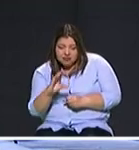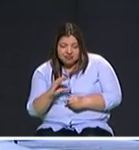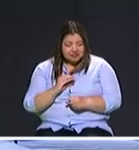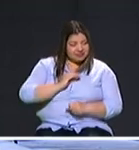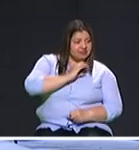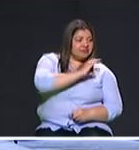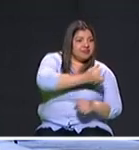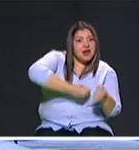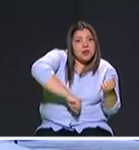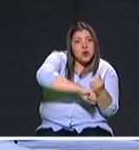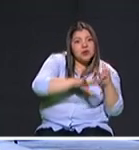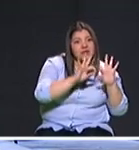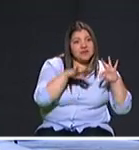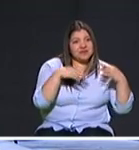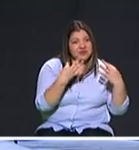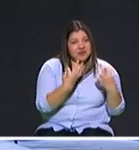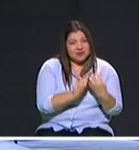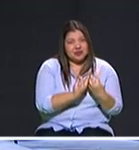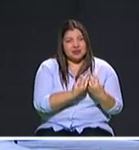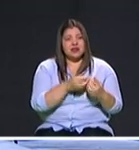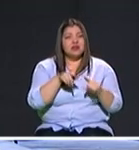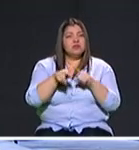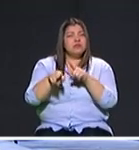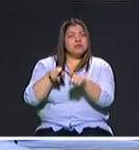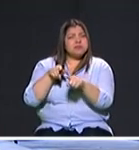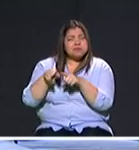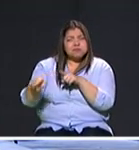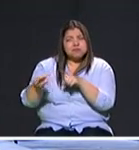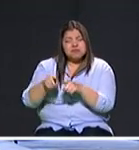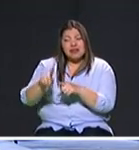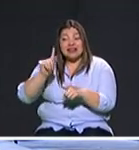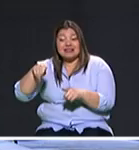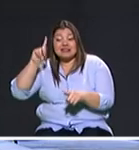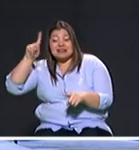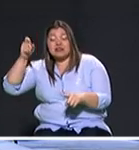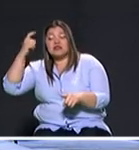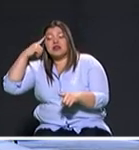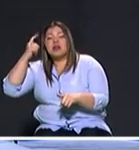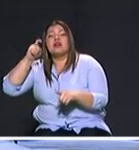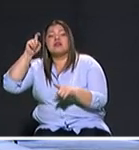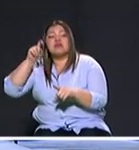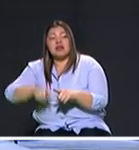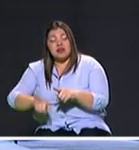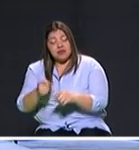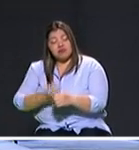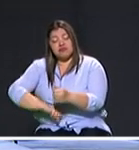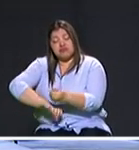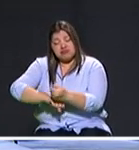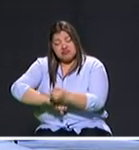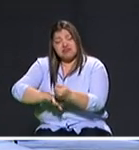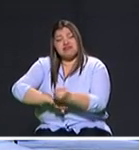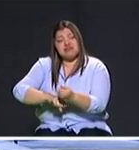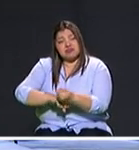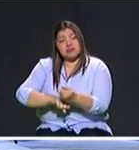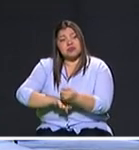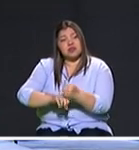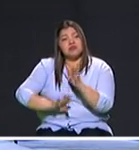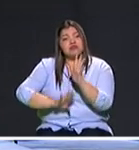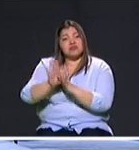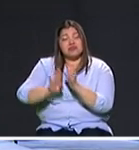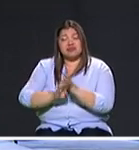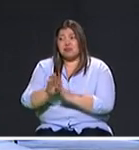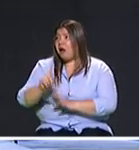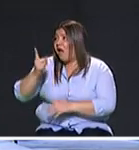en donde no está fuerte la presencia del estado no tiene presencia territorial siempre está el riesgo